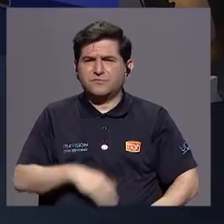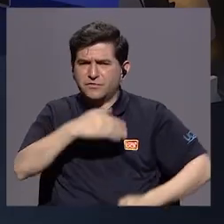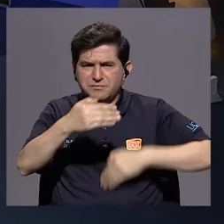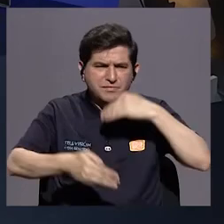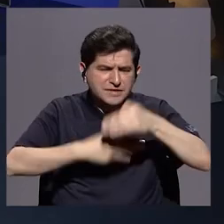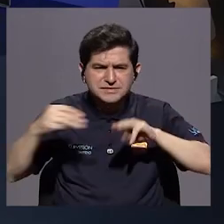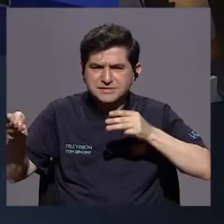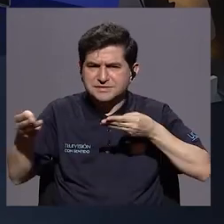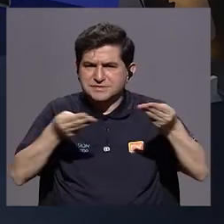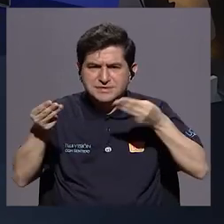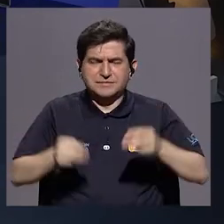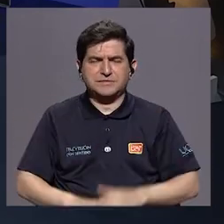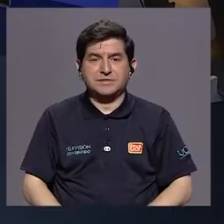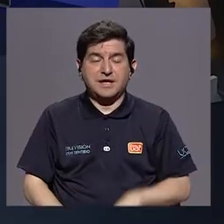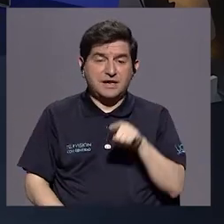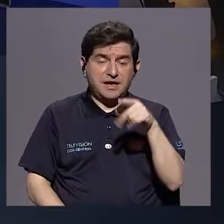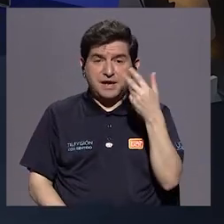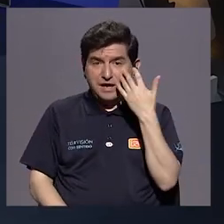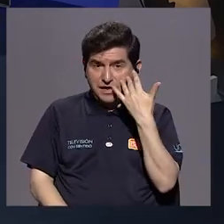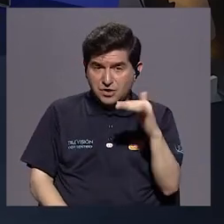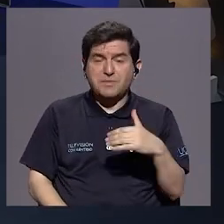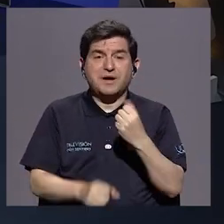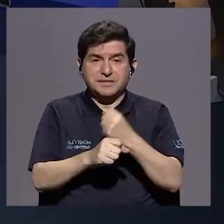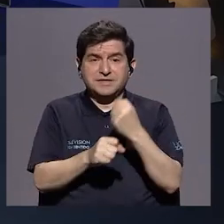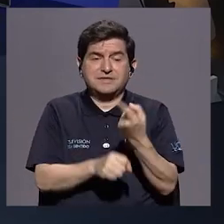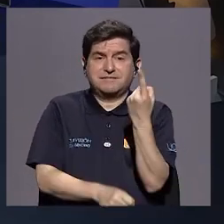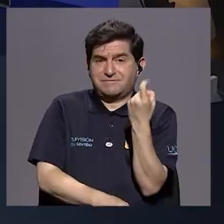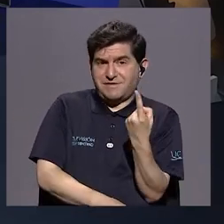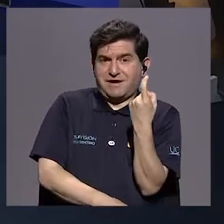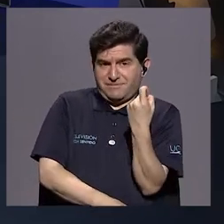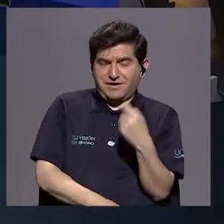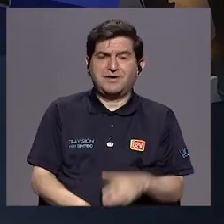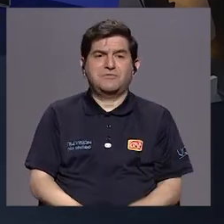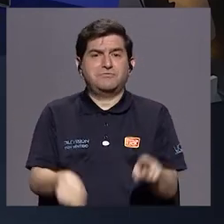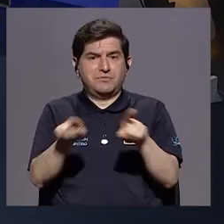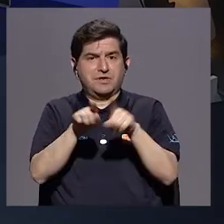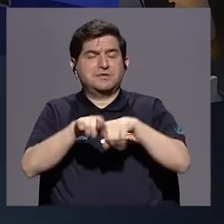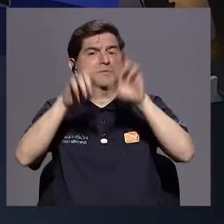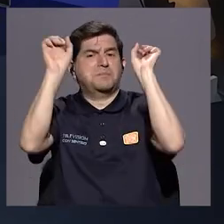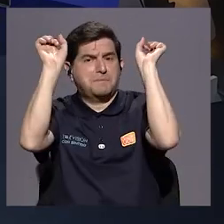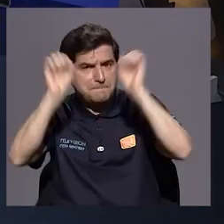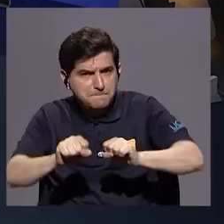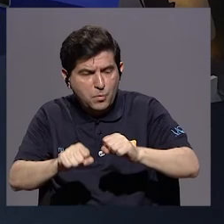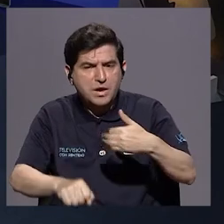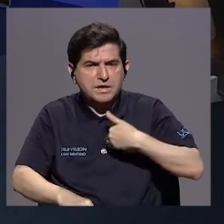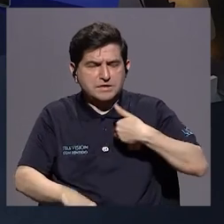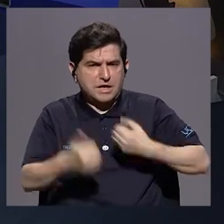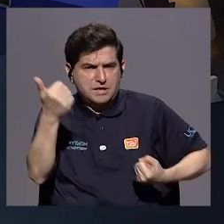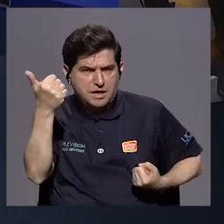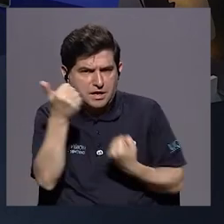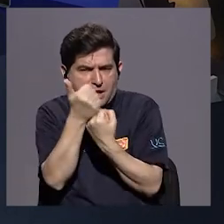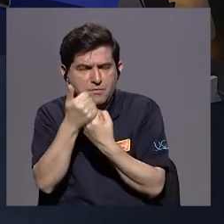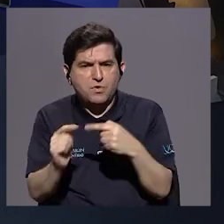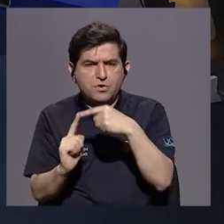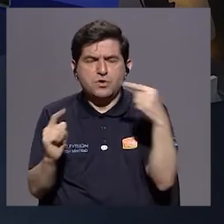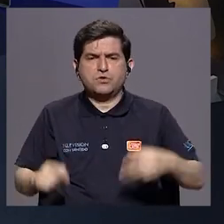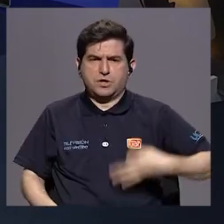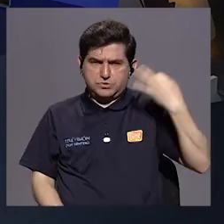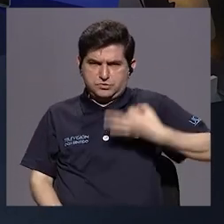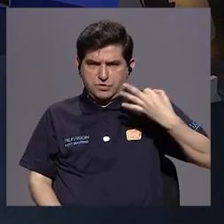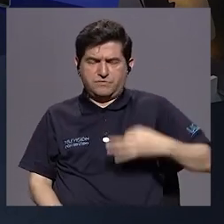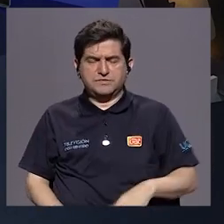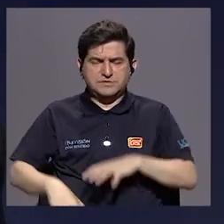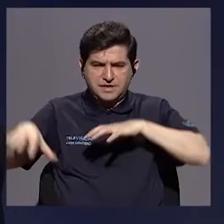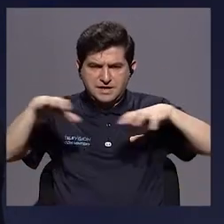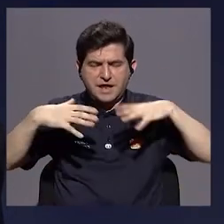bueno es esa mediación parece ser una tarea pendiente y que también podría tener mucho apoyo desde la oficialidad que